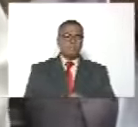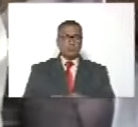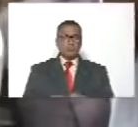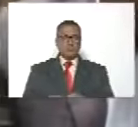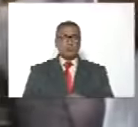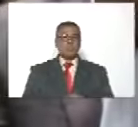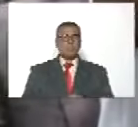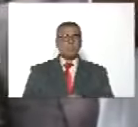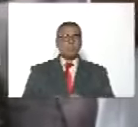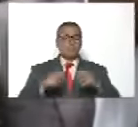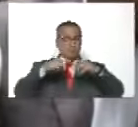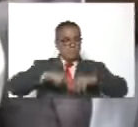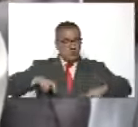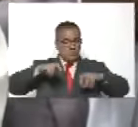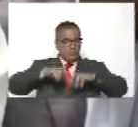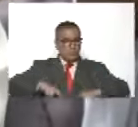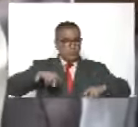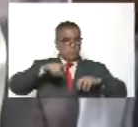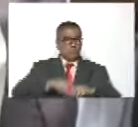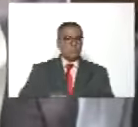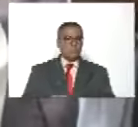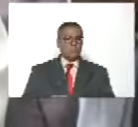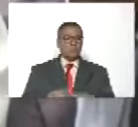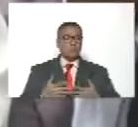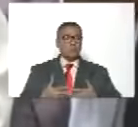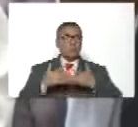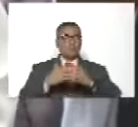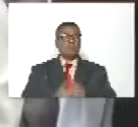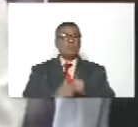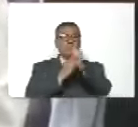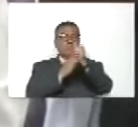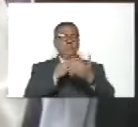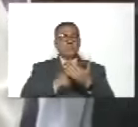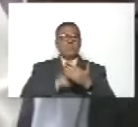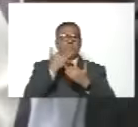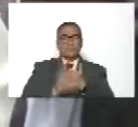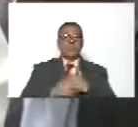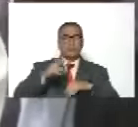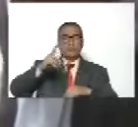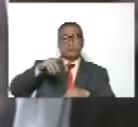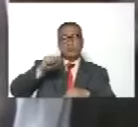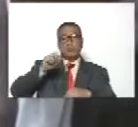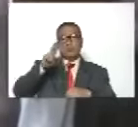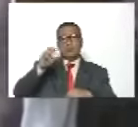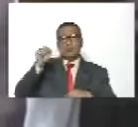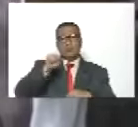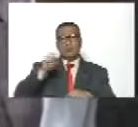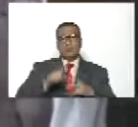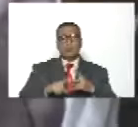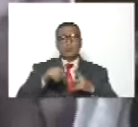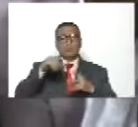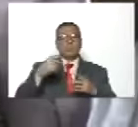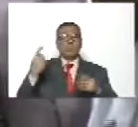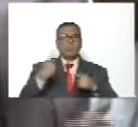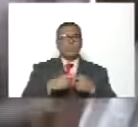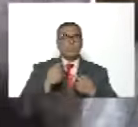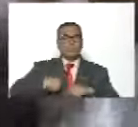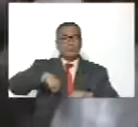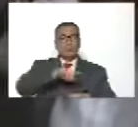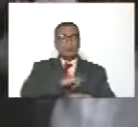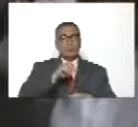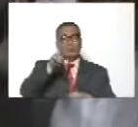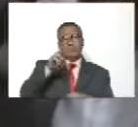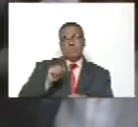ser investigadora y de liderar proyectos entre PDVSA e INTEBET, ser egresada en nuestra